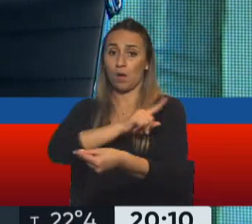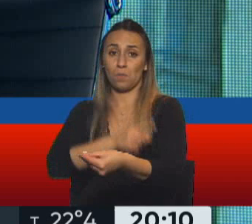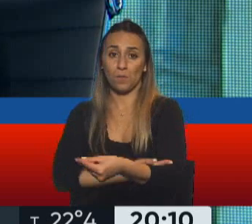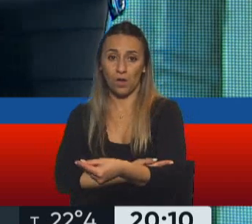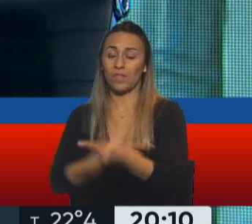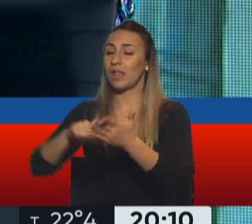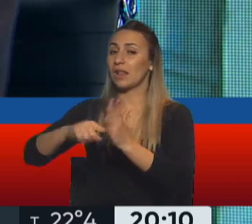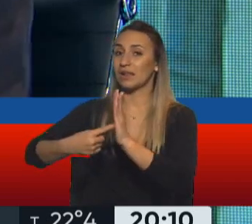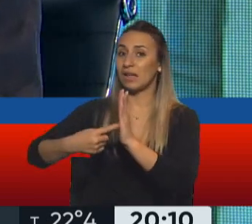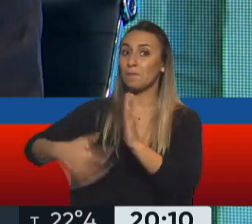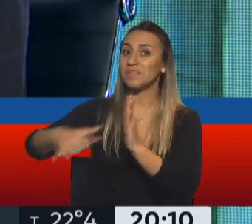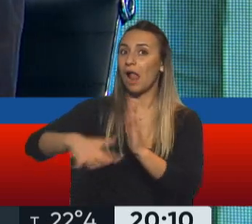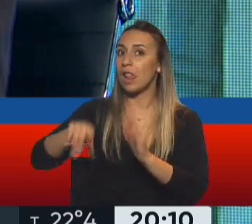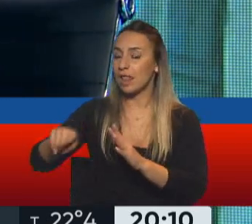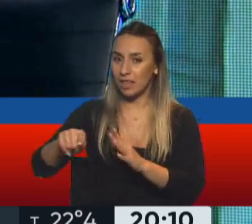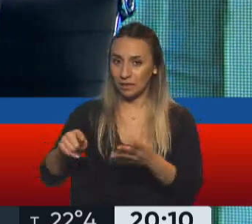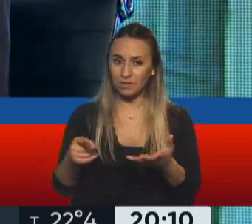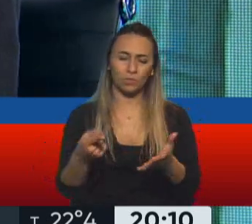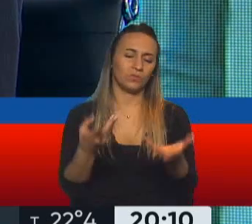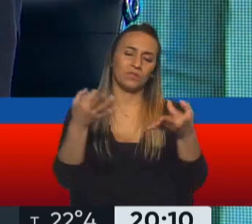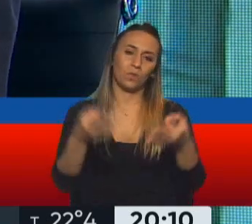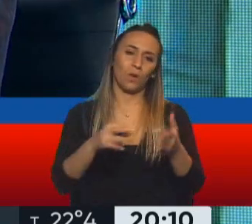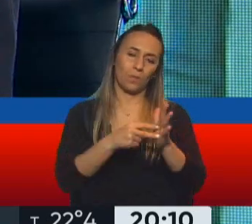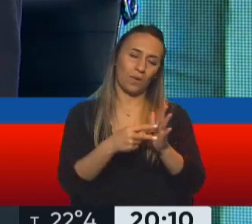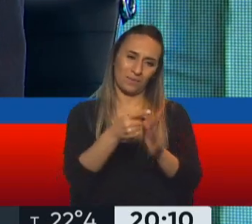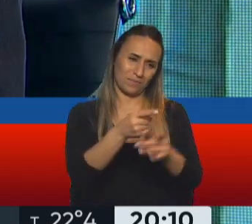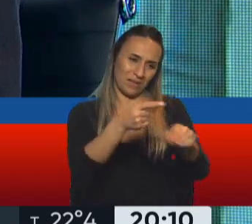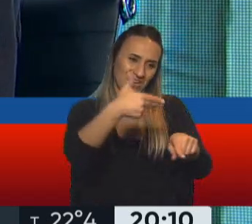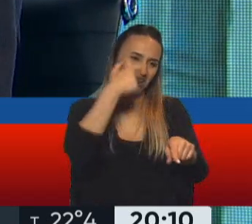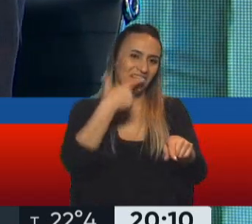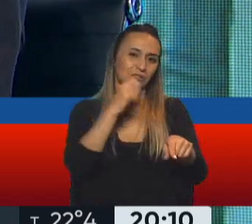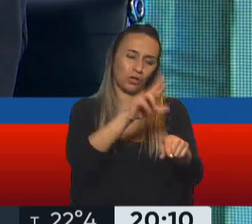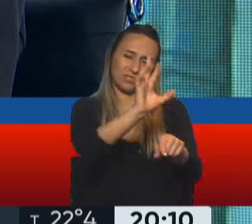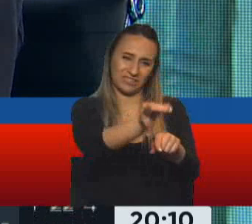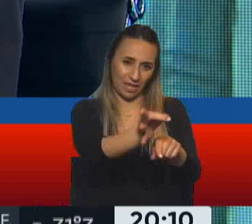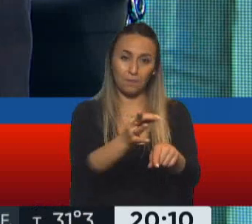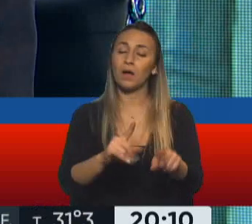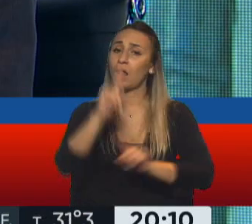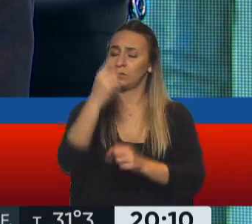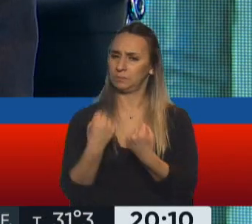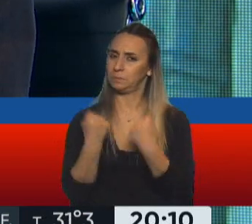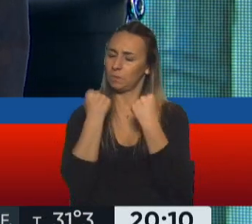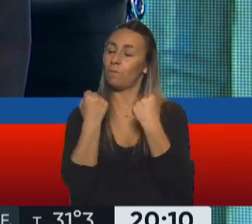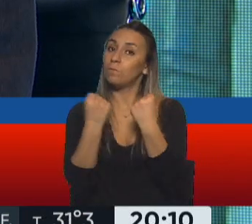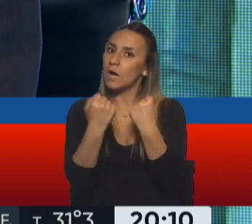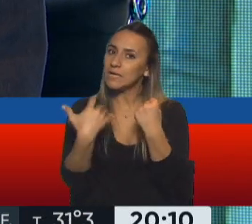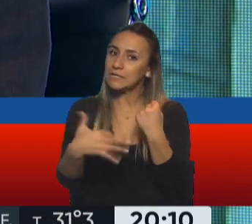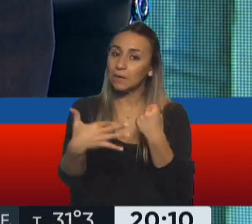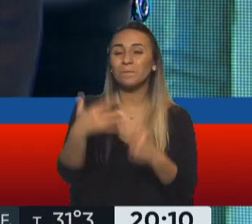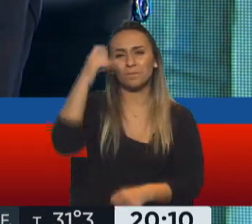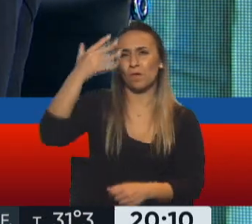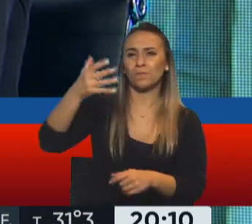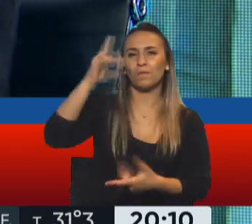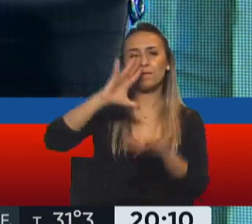los años 90. Ese proceso, por cuestiones que probablemente Néstor conozca mejor que yo, que tiene que ver con resistencias muy fuertes de la vieja justicia